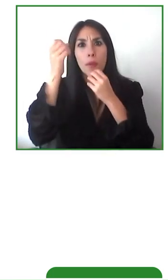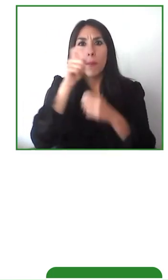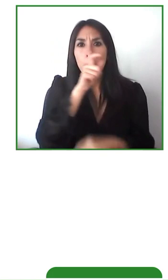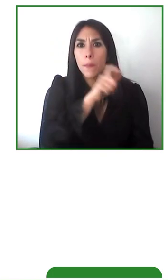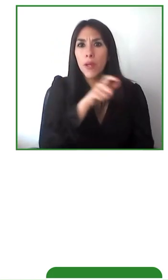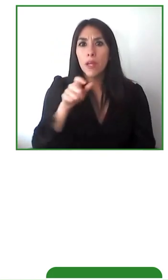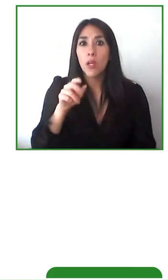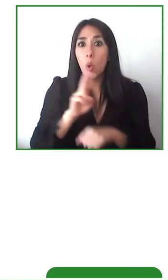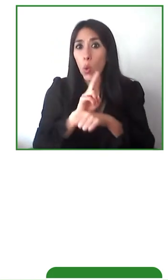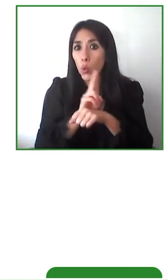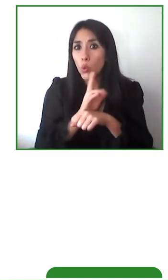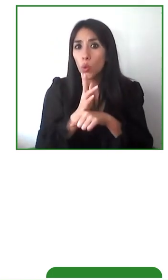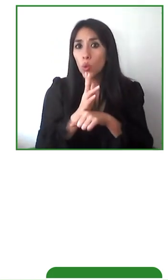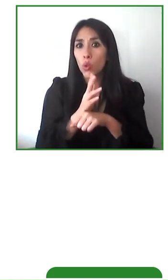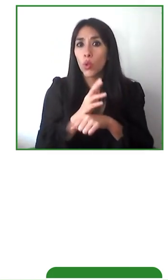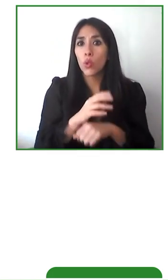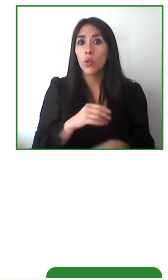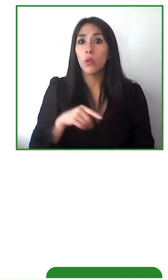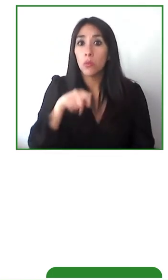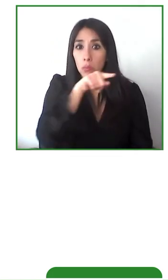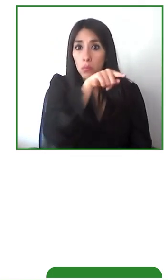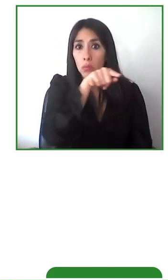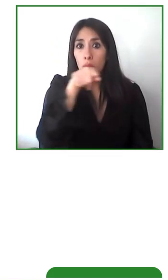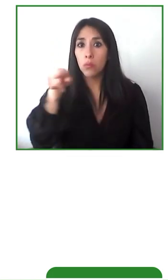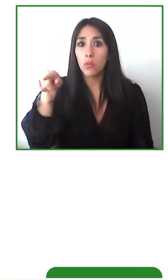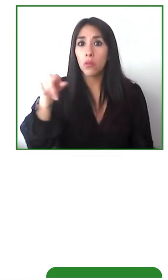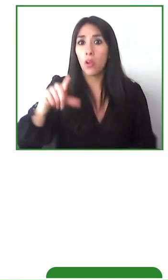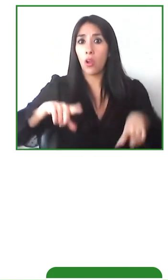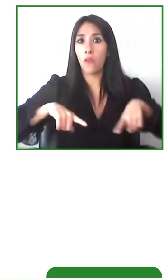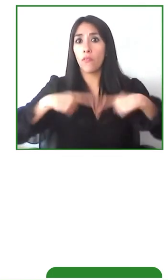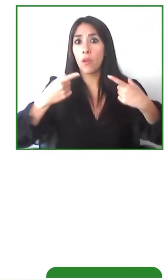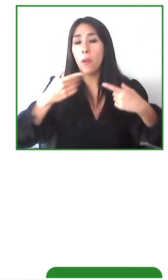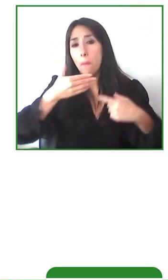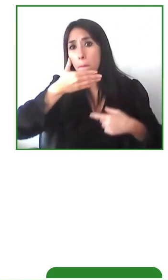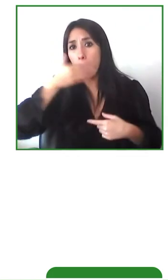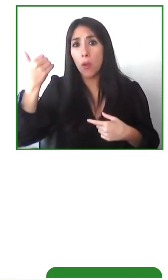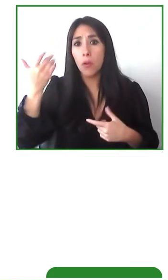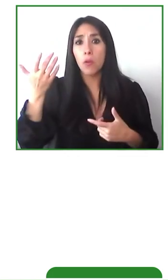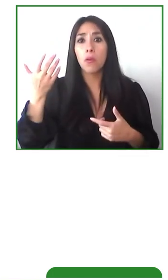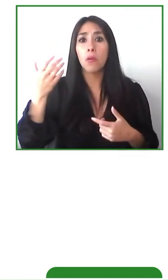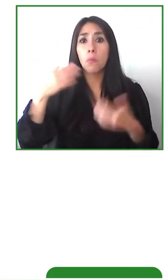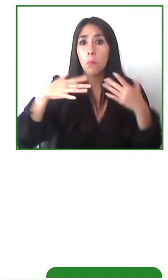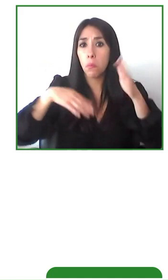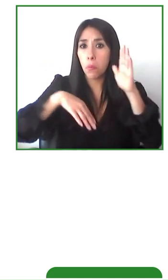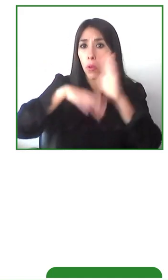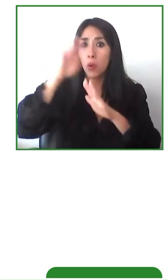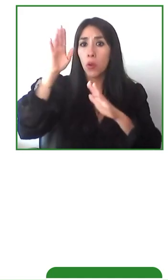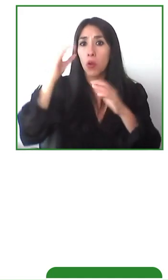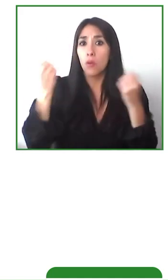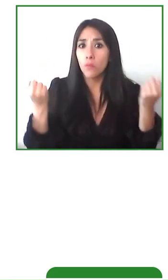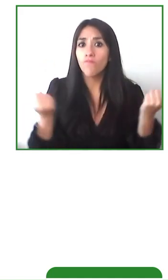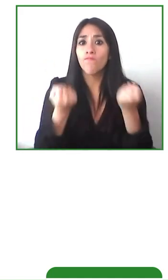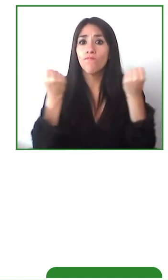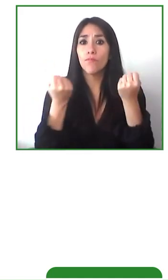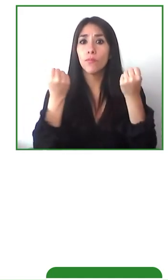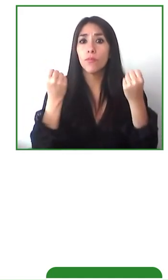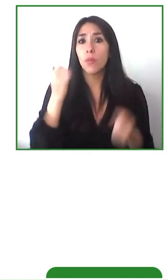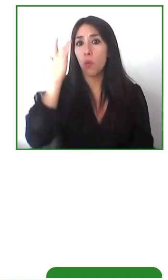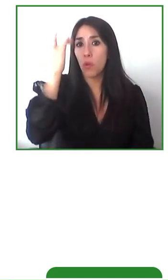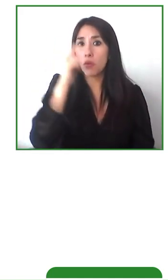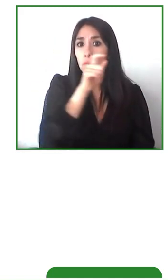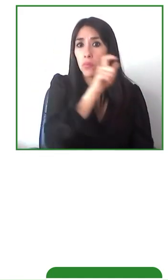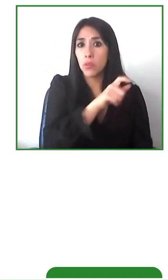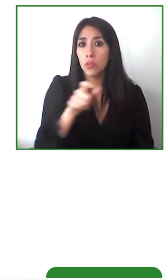vida. Esa es la mayor motivación, porque la vida cambia para ellos, ¿no? El